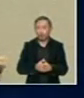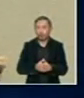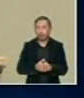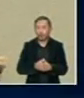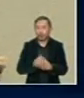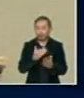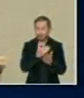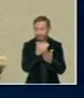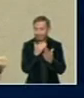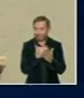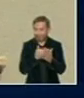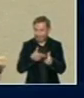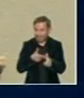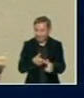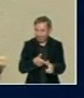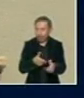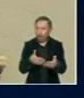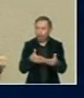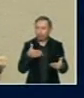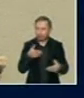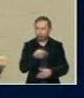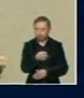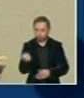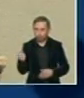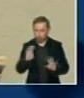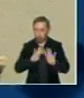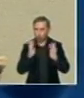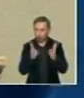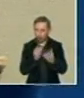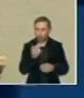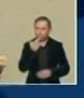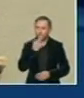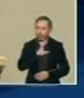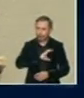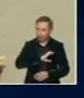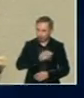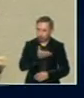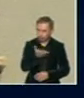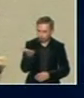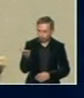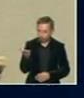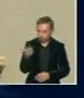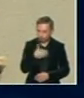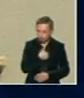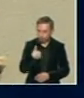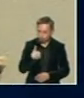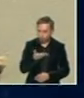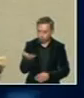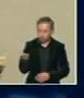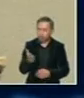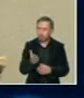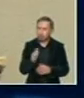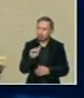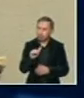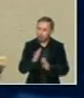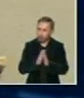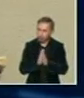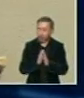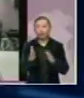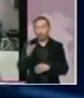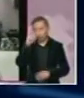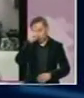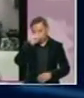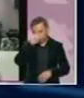mayor mensaje es empezar que ese domingo 6 de junio lo más importante, si queremos conservar y fortalecer nuestro